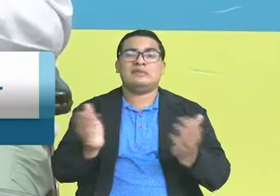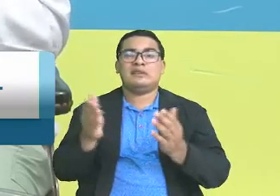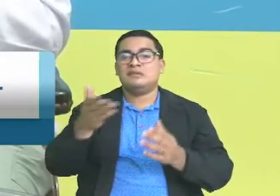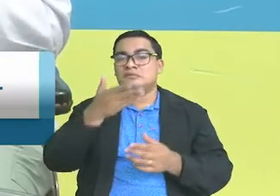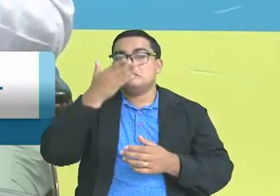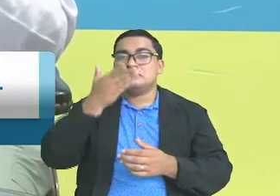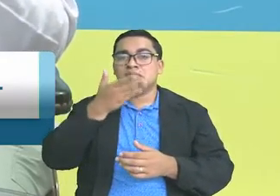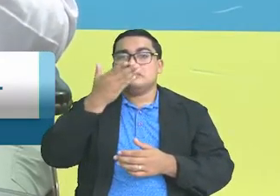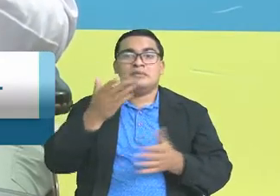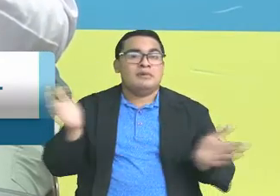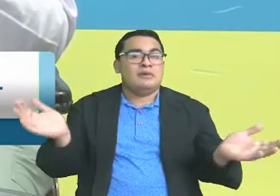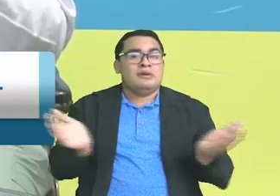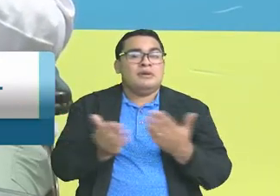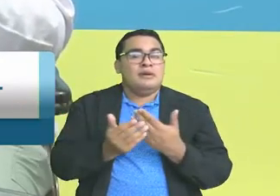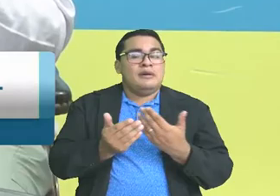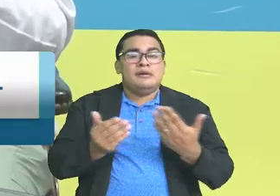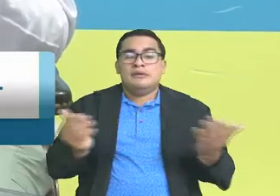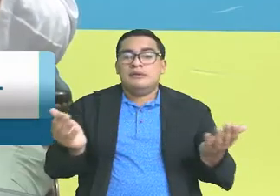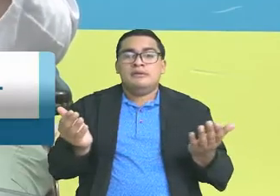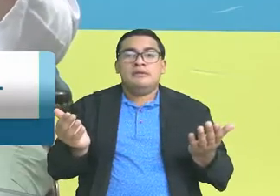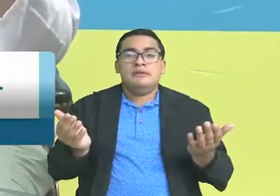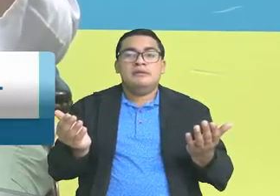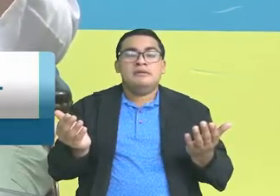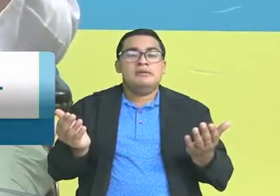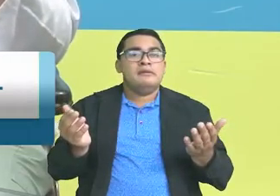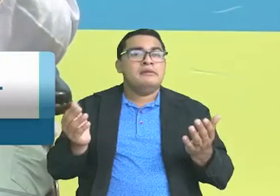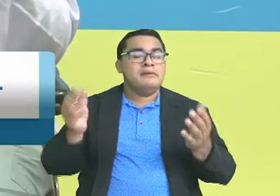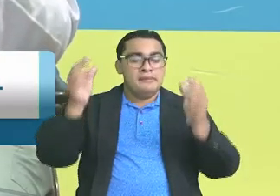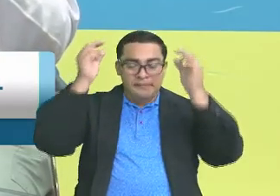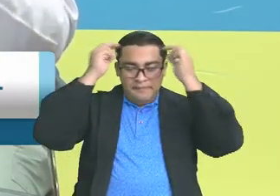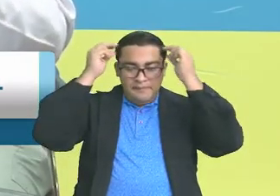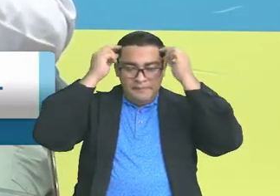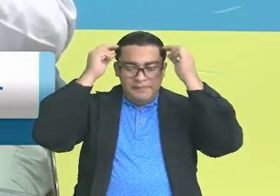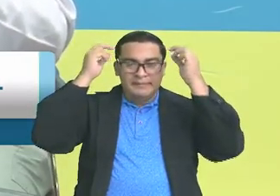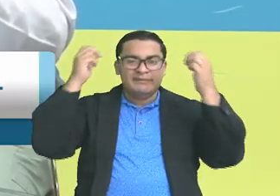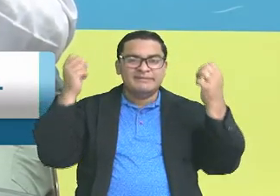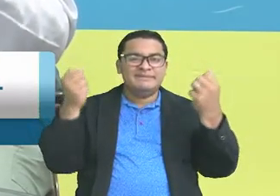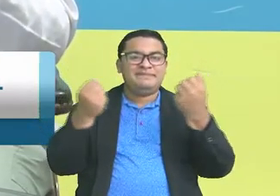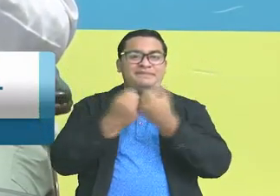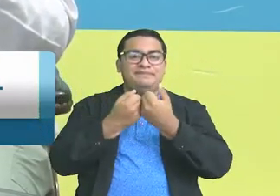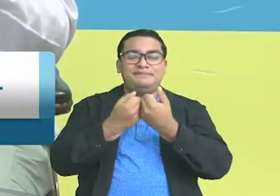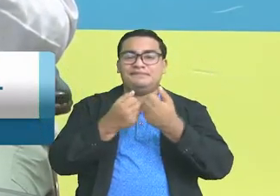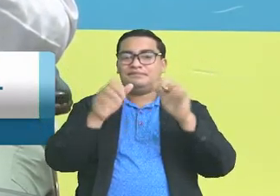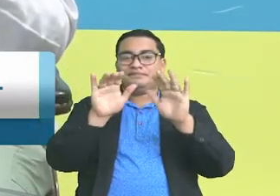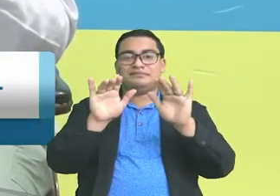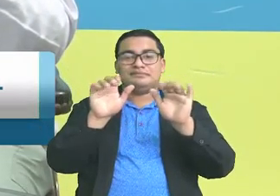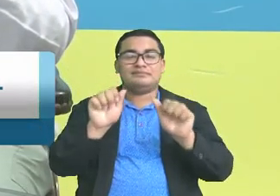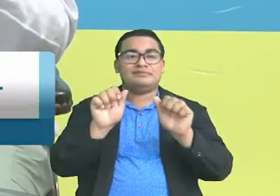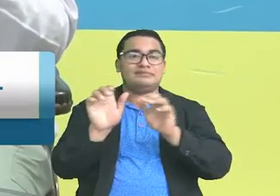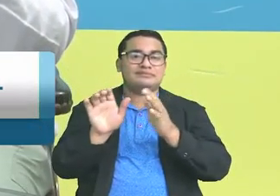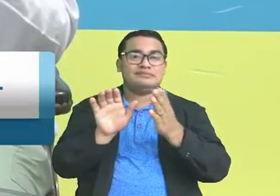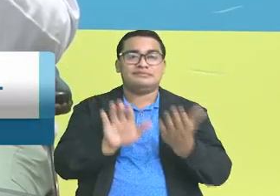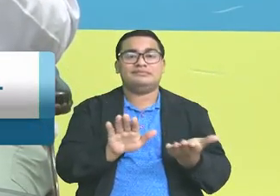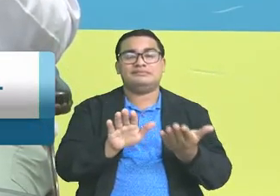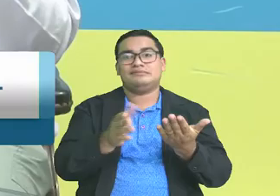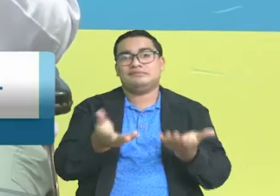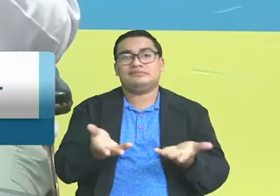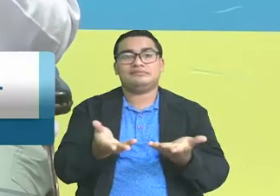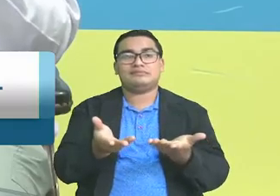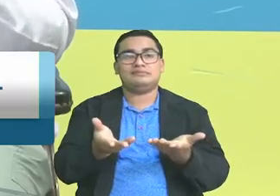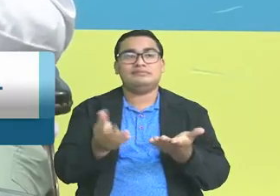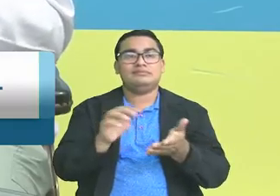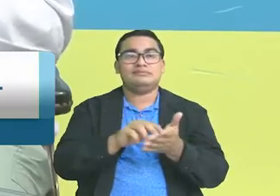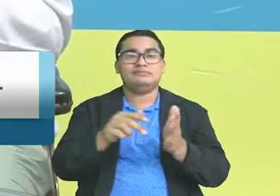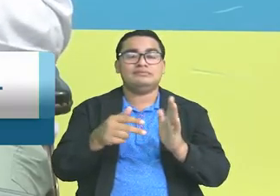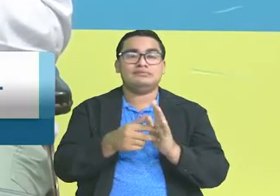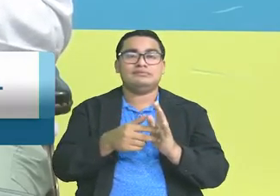Exactamente. No le llega flujo, no le llega oxígeno, se para el metabolismo neuronal y esa neurona ya no puede descargar. Entonces, eso,